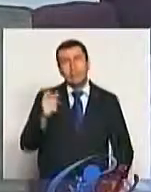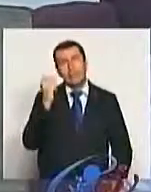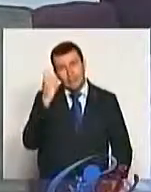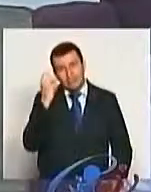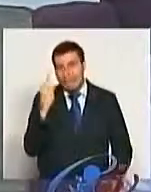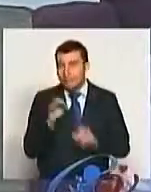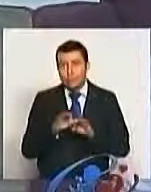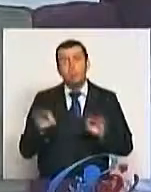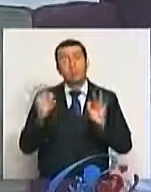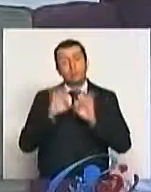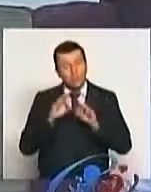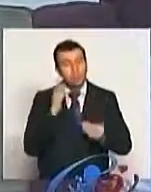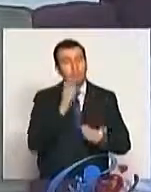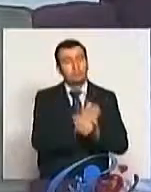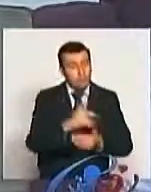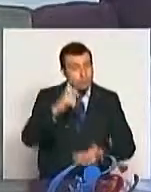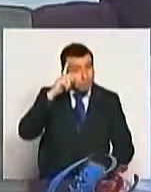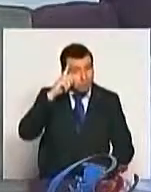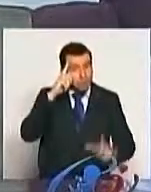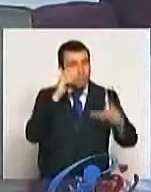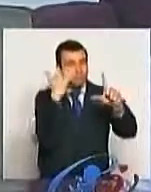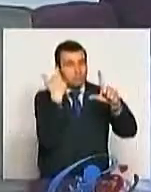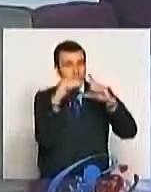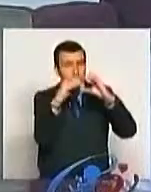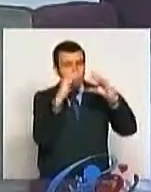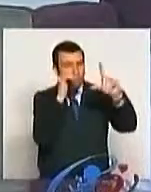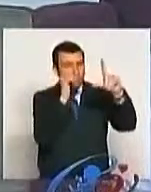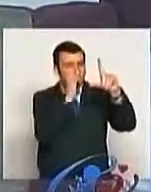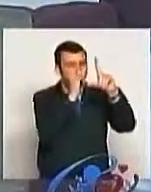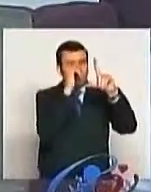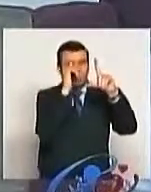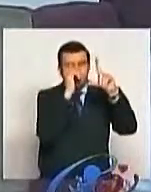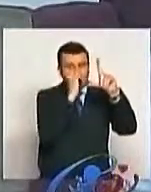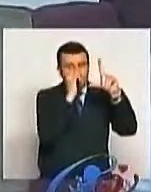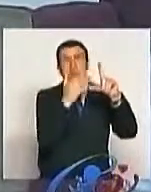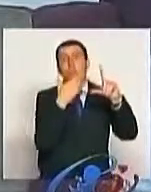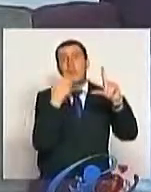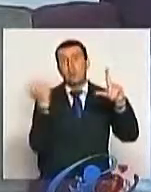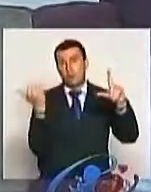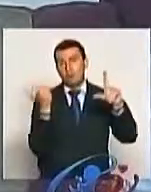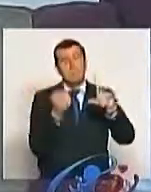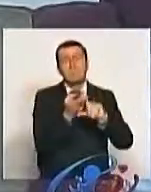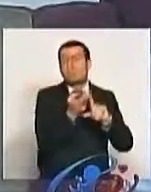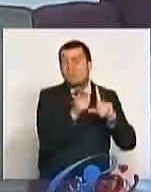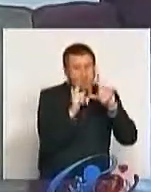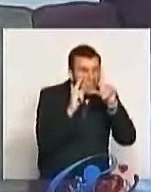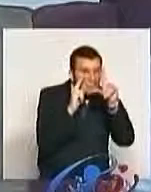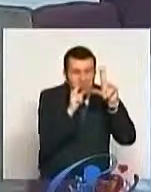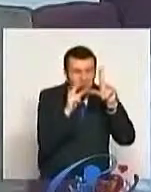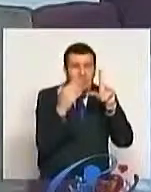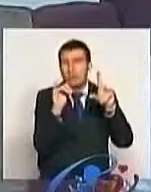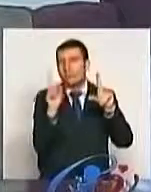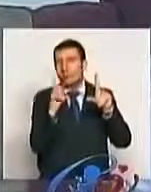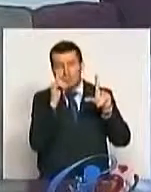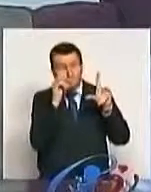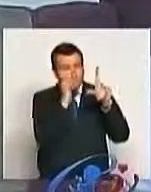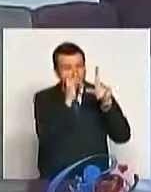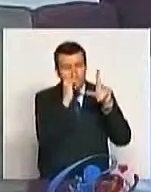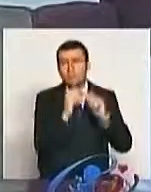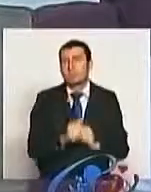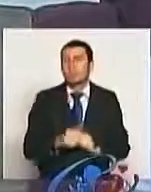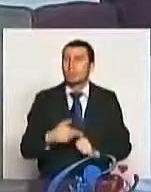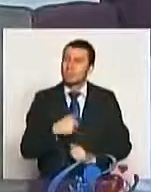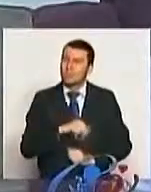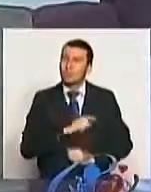importancia de la colposcopia. Yo quisiera casi que invitar a las mujeres a que hicieran como un acto de